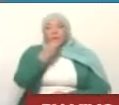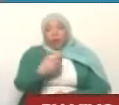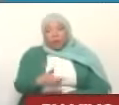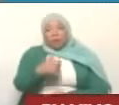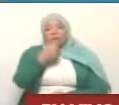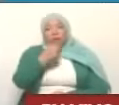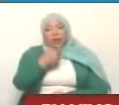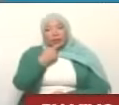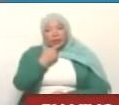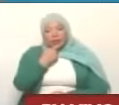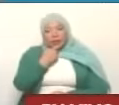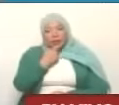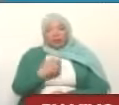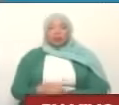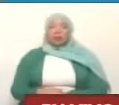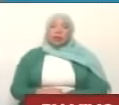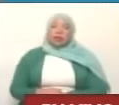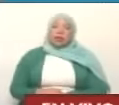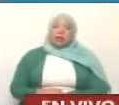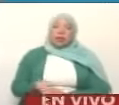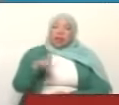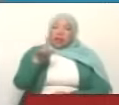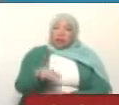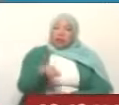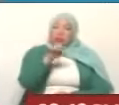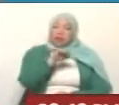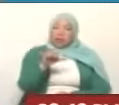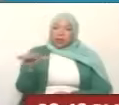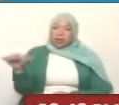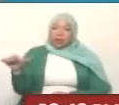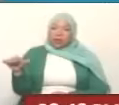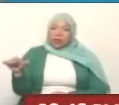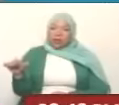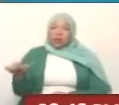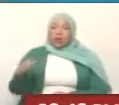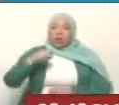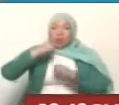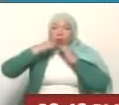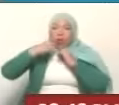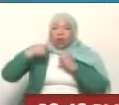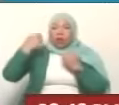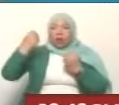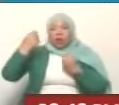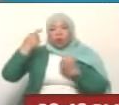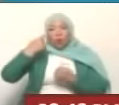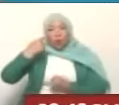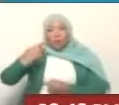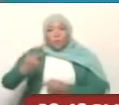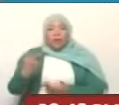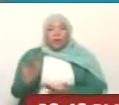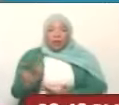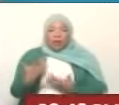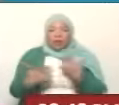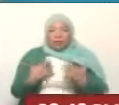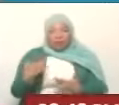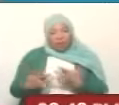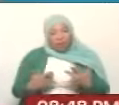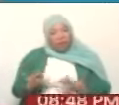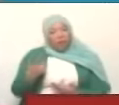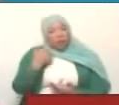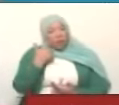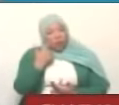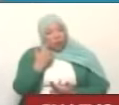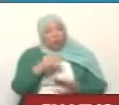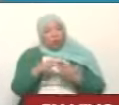bonita. También esta semana son manifestaciones, ¿ves? Que se ven de por